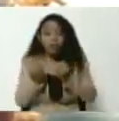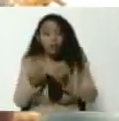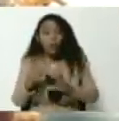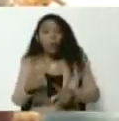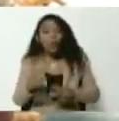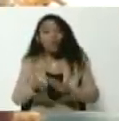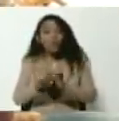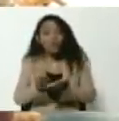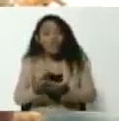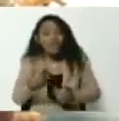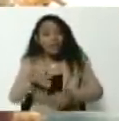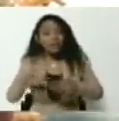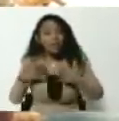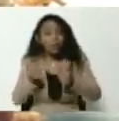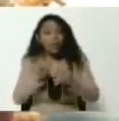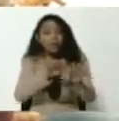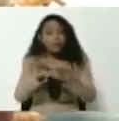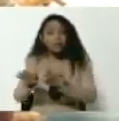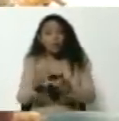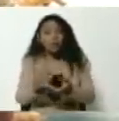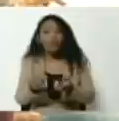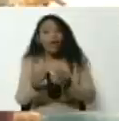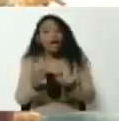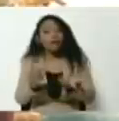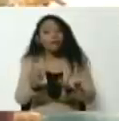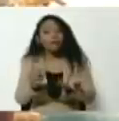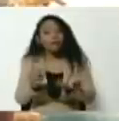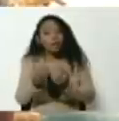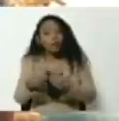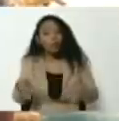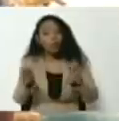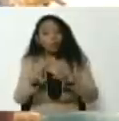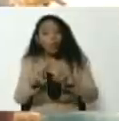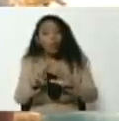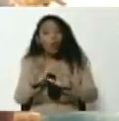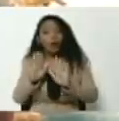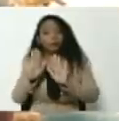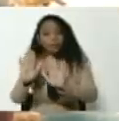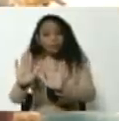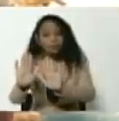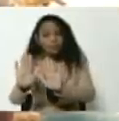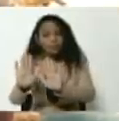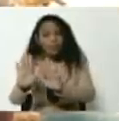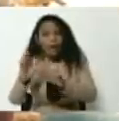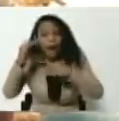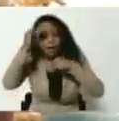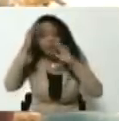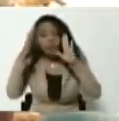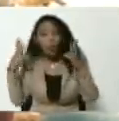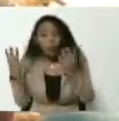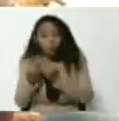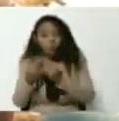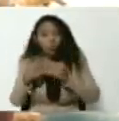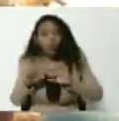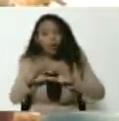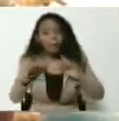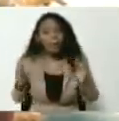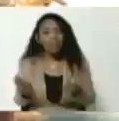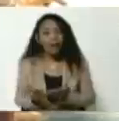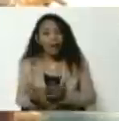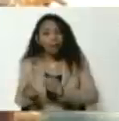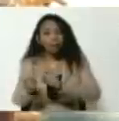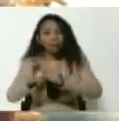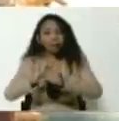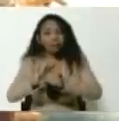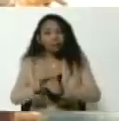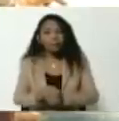Salud y del secretario general de Naciones Unidas cuando dijo un alto al fuego para poder atender juntos la pandemia por